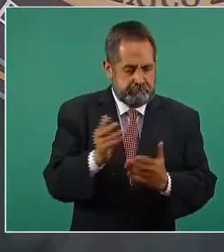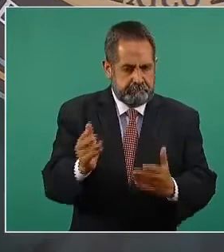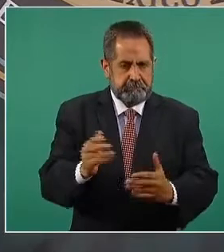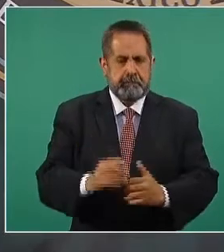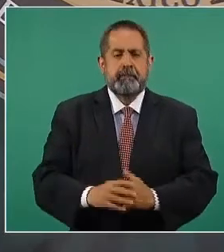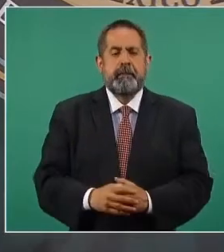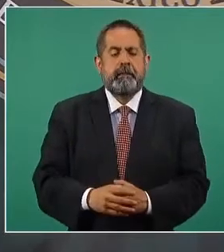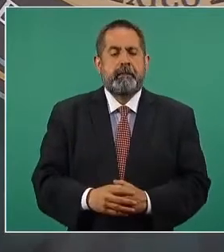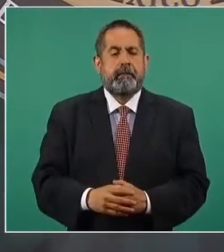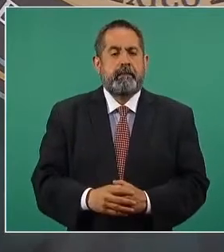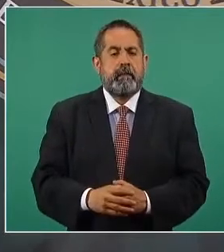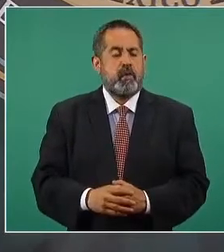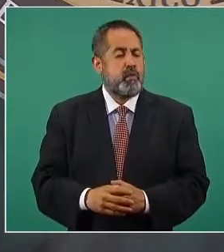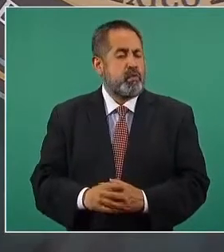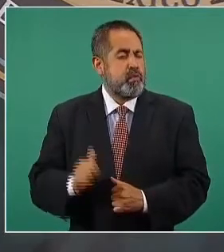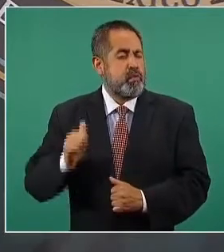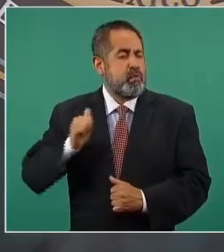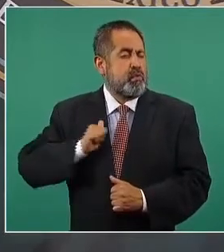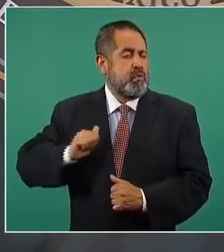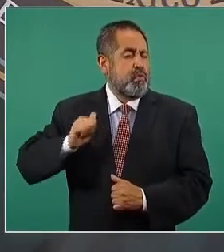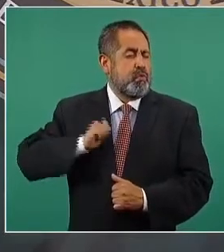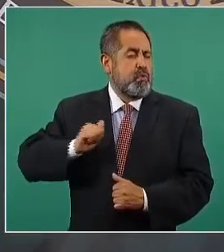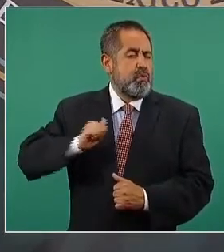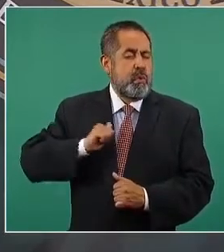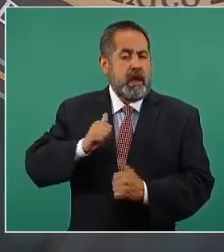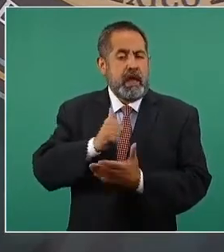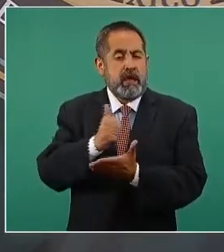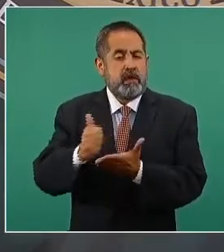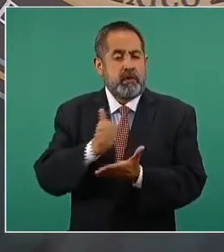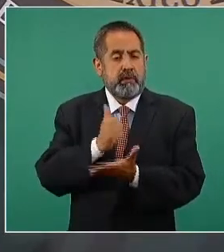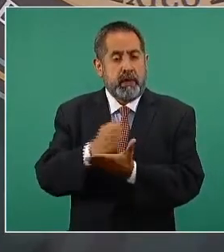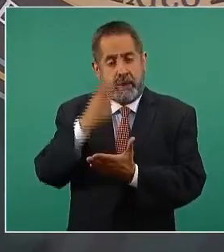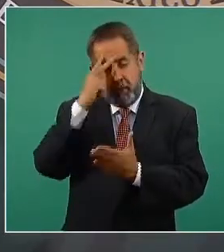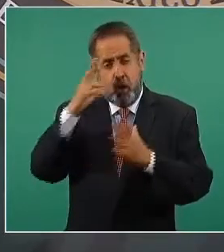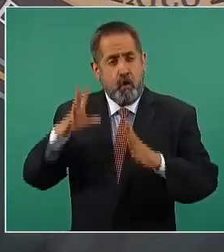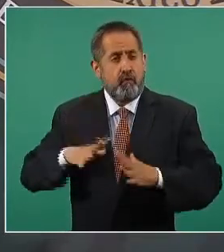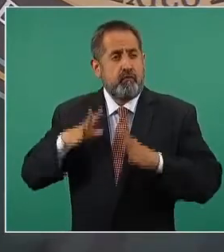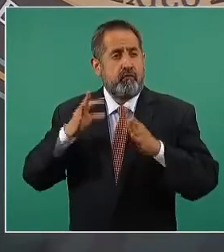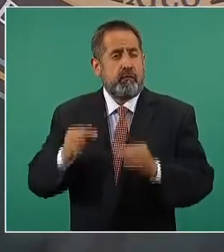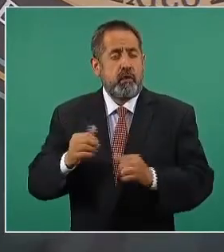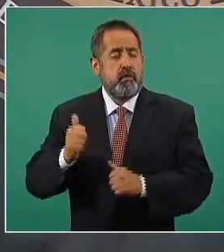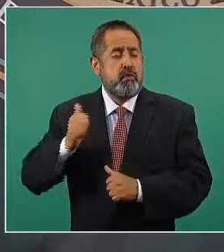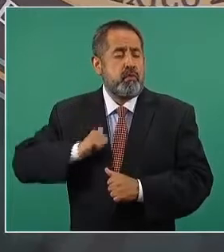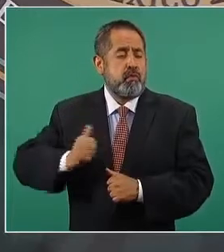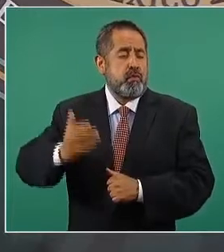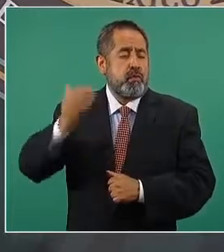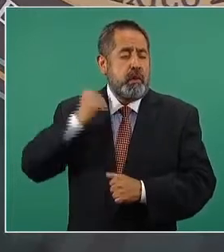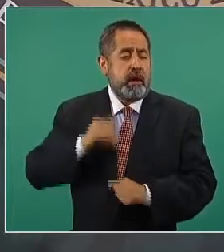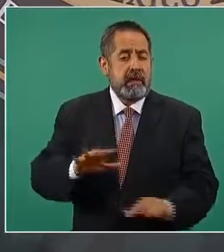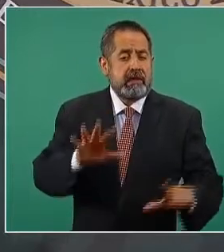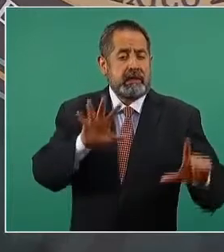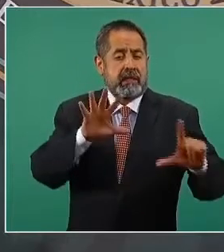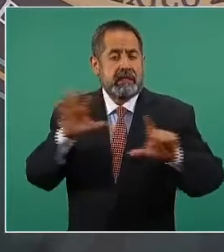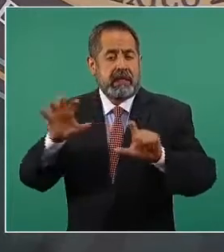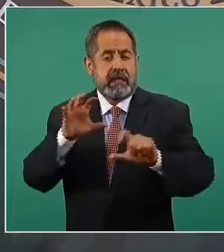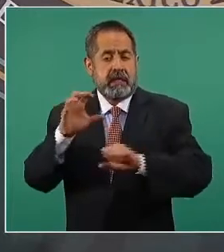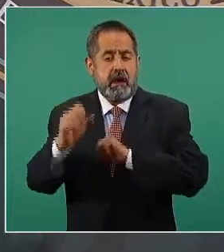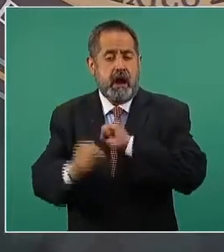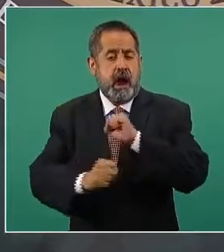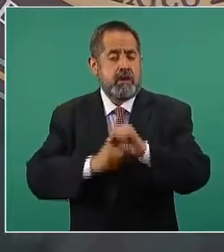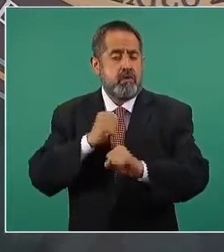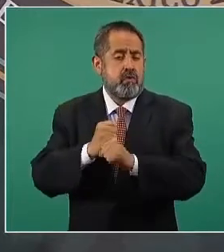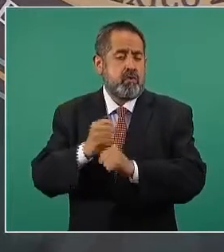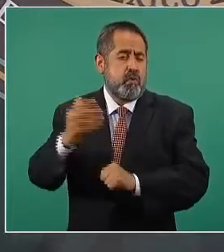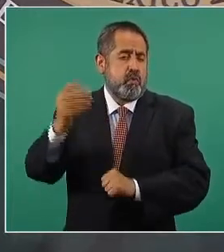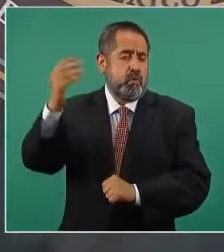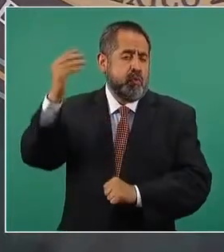La fundación de la Ciudad de México hace 700 años fue